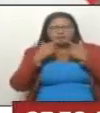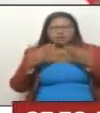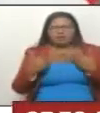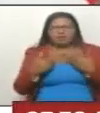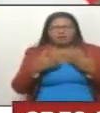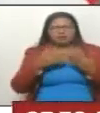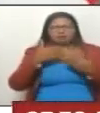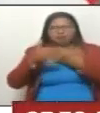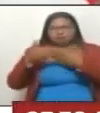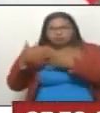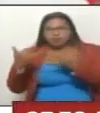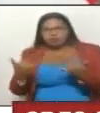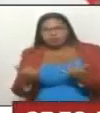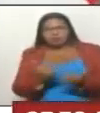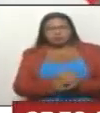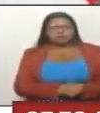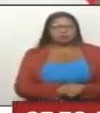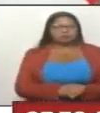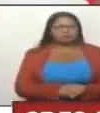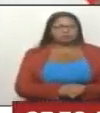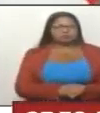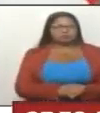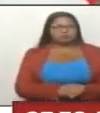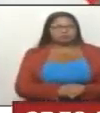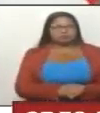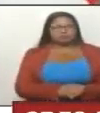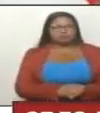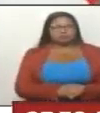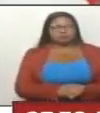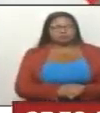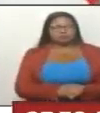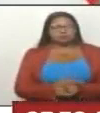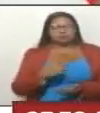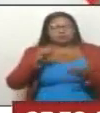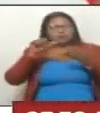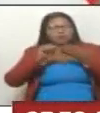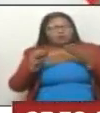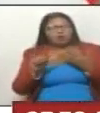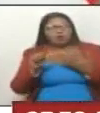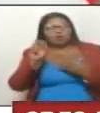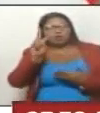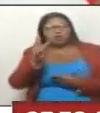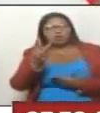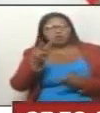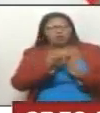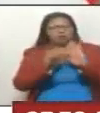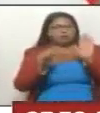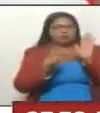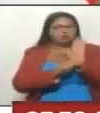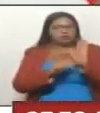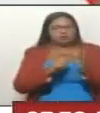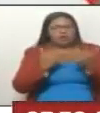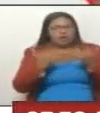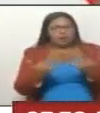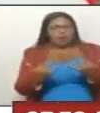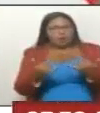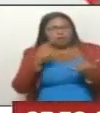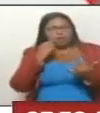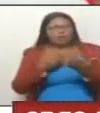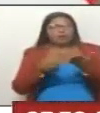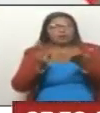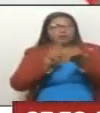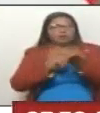valores fundamentales de la Constitución. Ese es el artículo 2 de la Constitución, lo que en este momento estoy